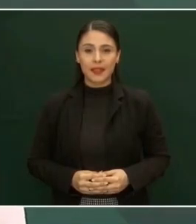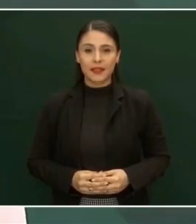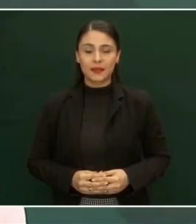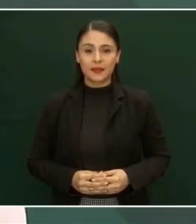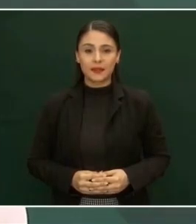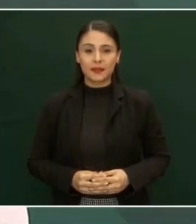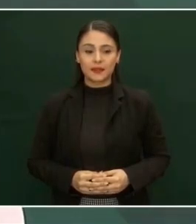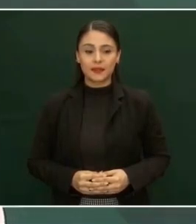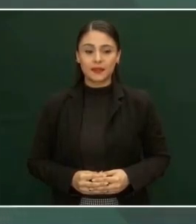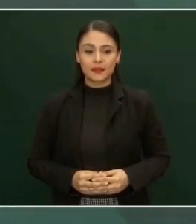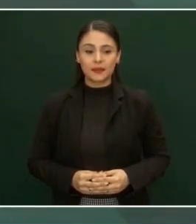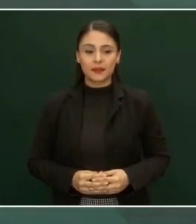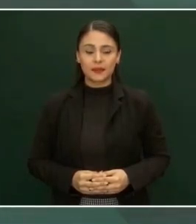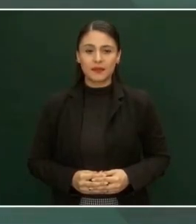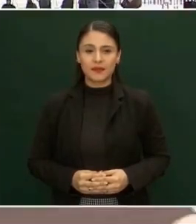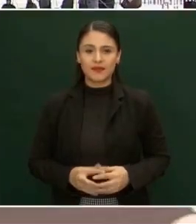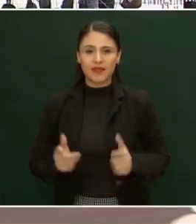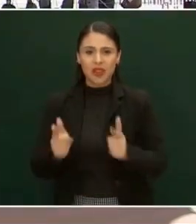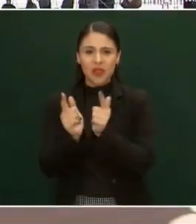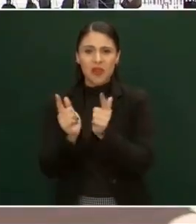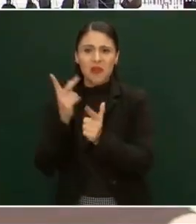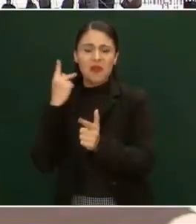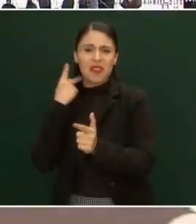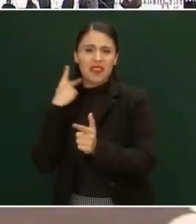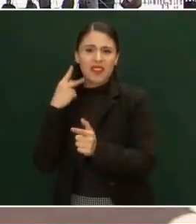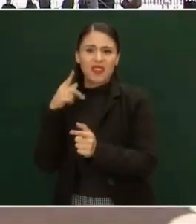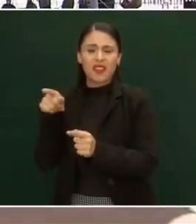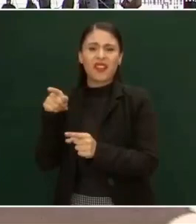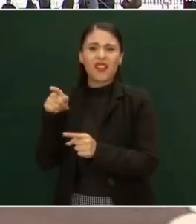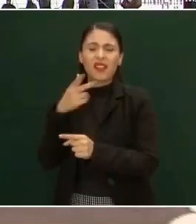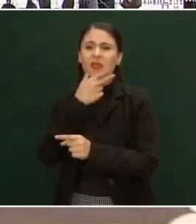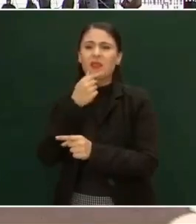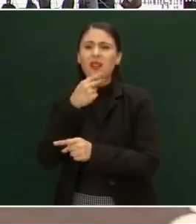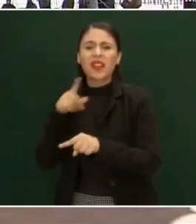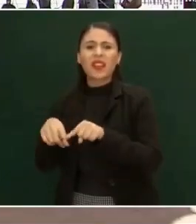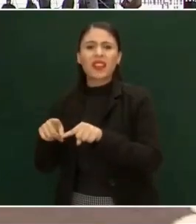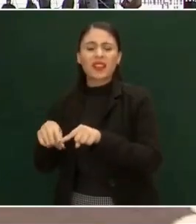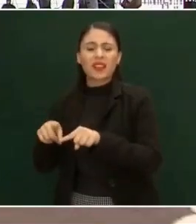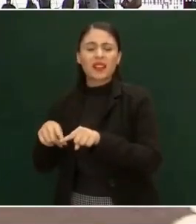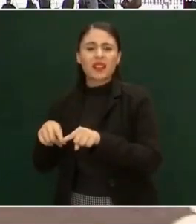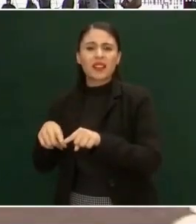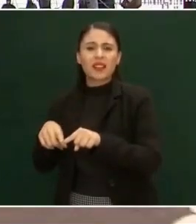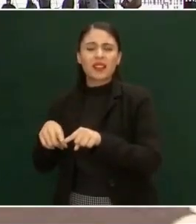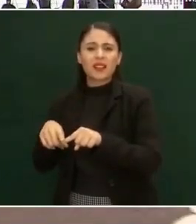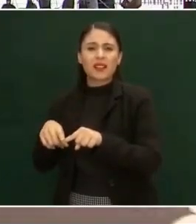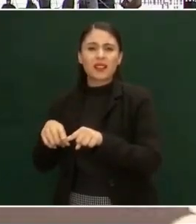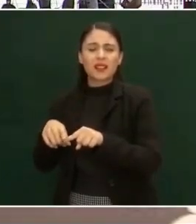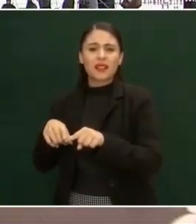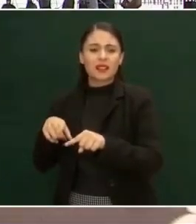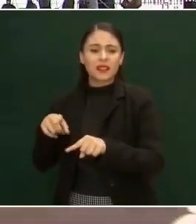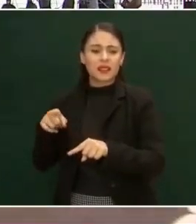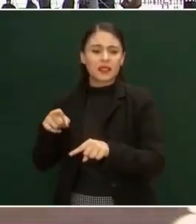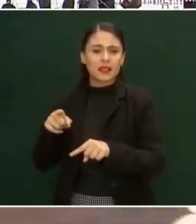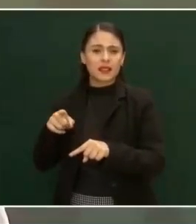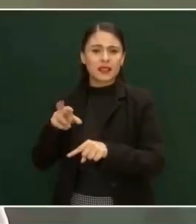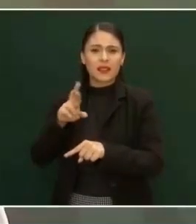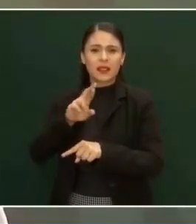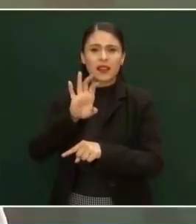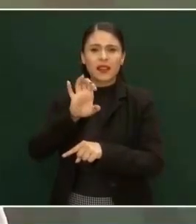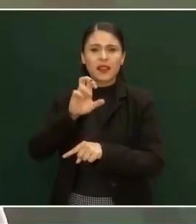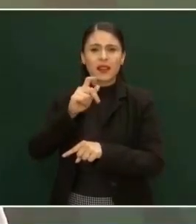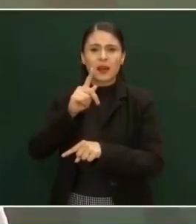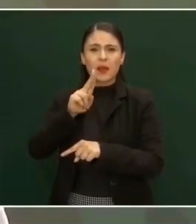de qué partido es el señor s y es que es poco republicano